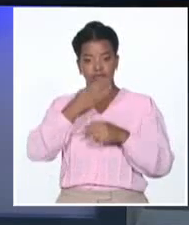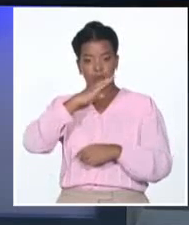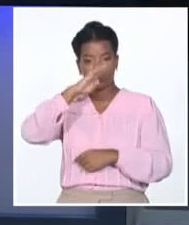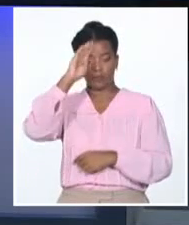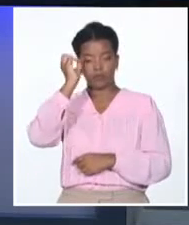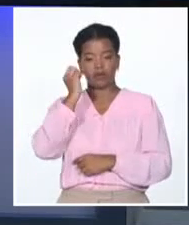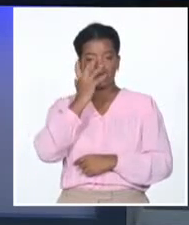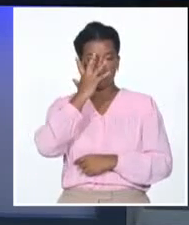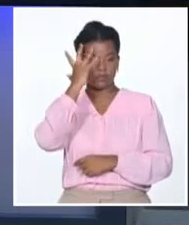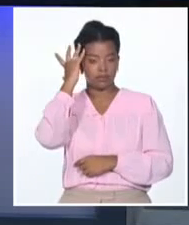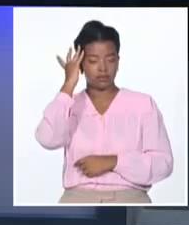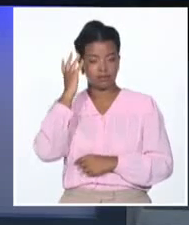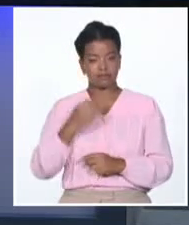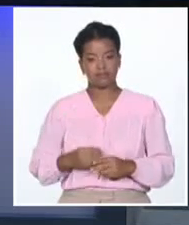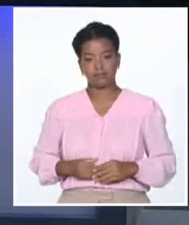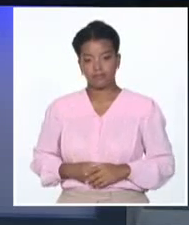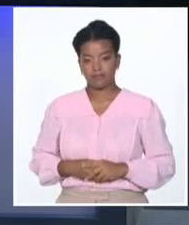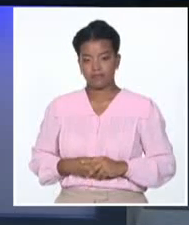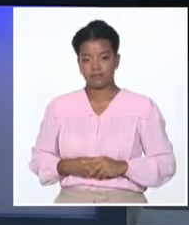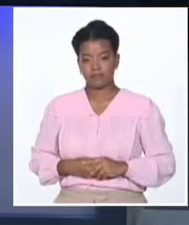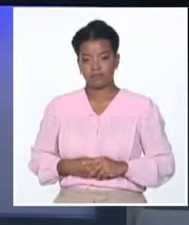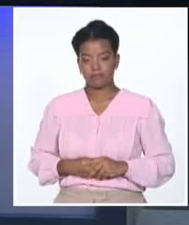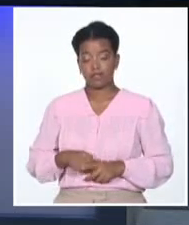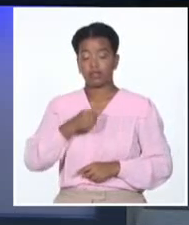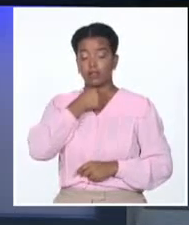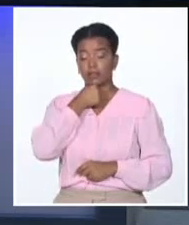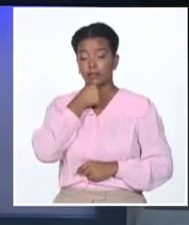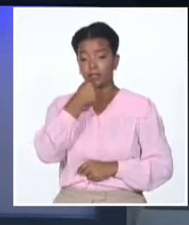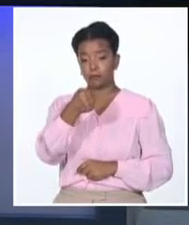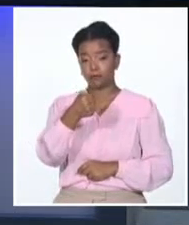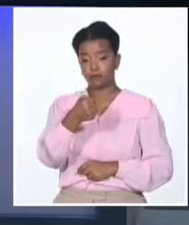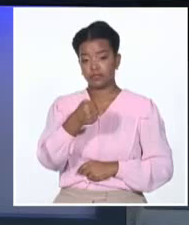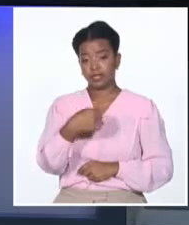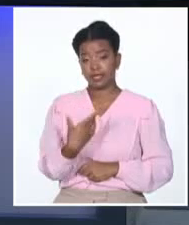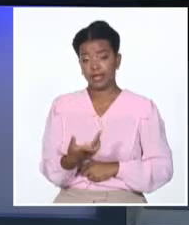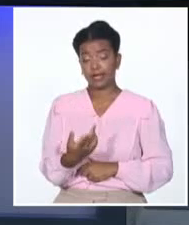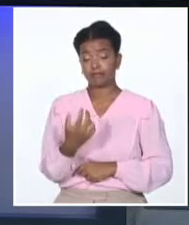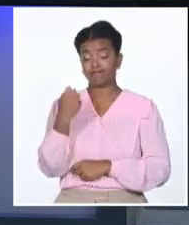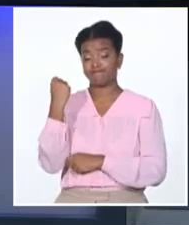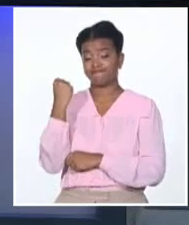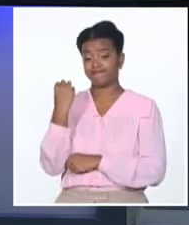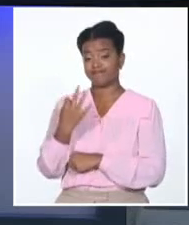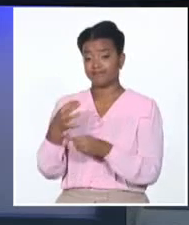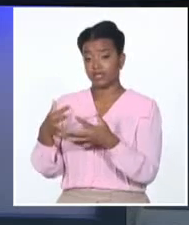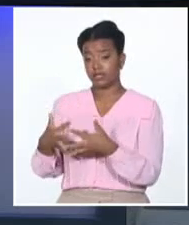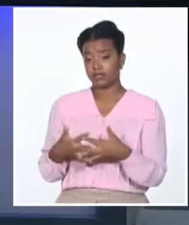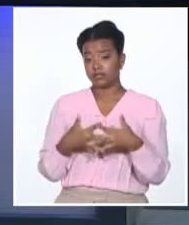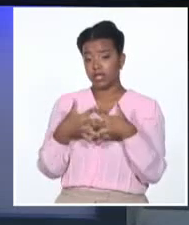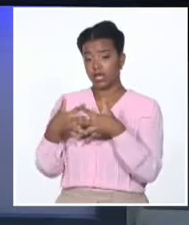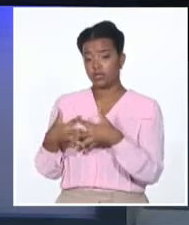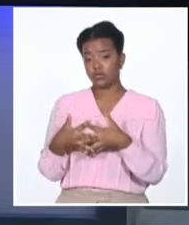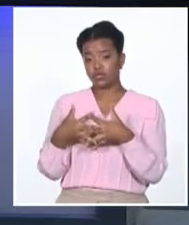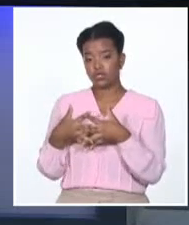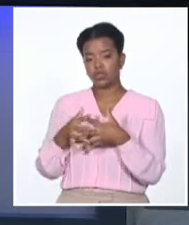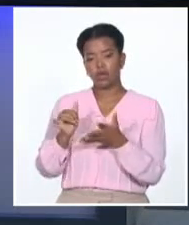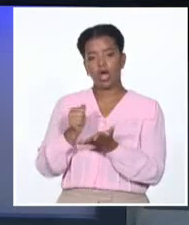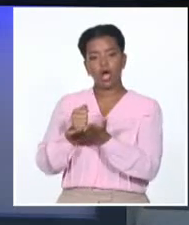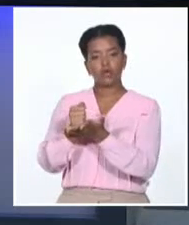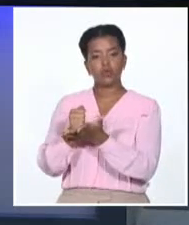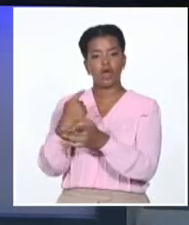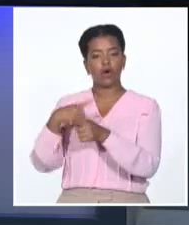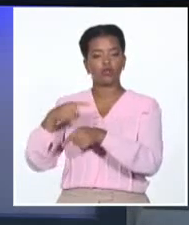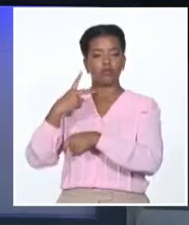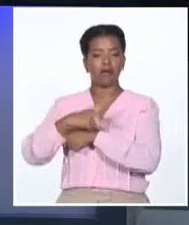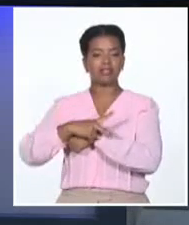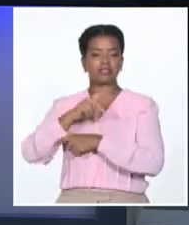Miguel Díaz-Canel Bermúdez, denunció que el poderoso vecino sigue siendo generoso con los prestados para destruir la revolución